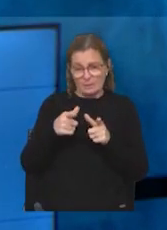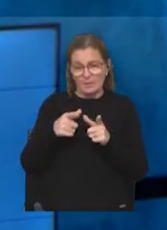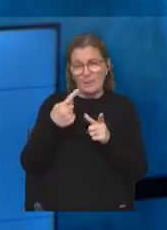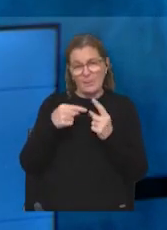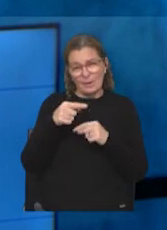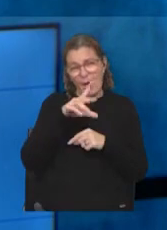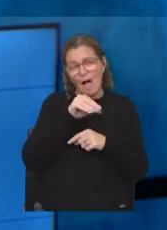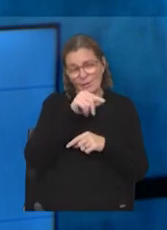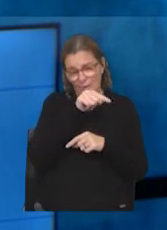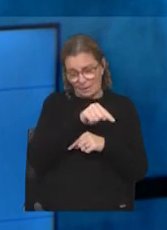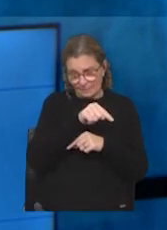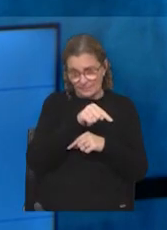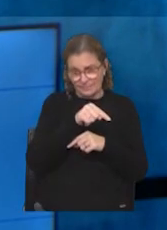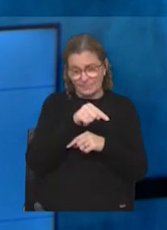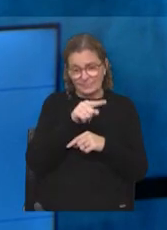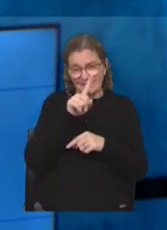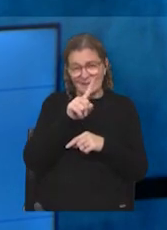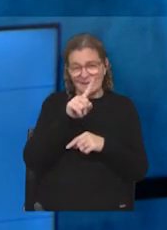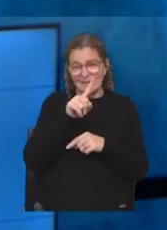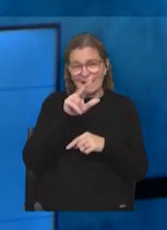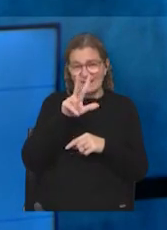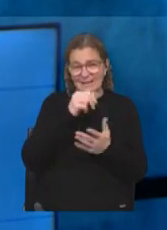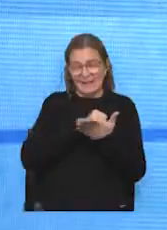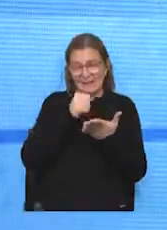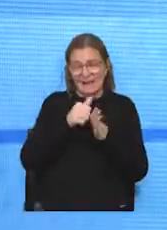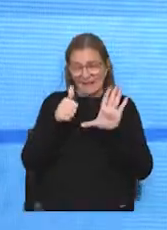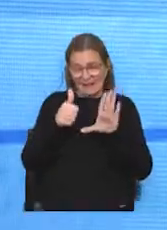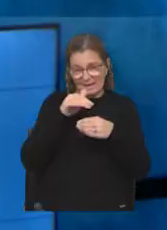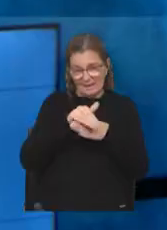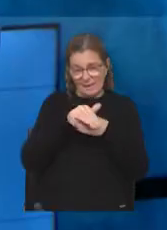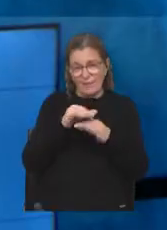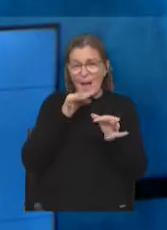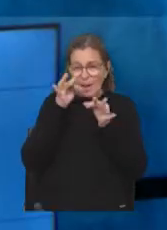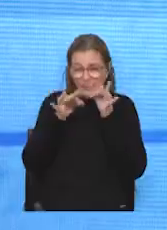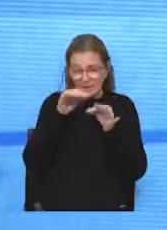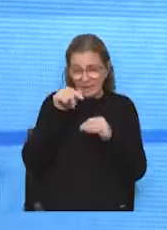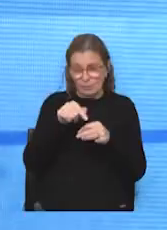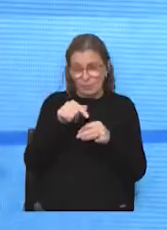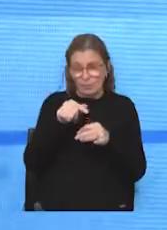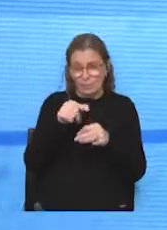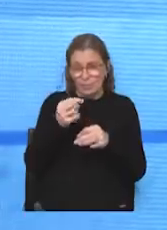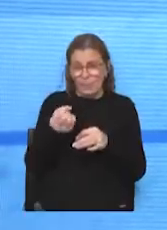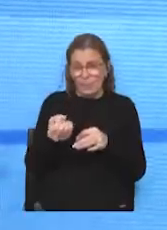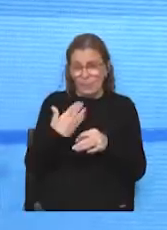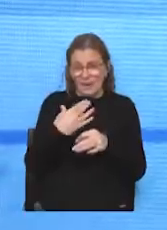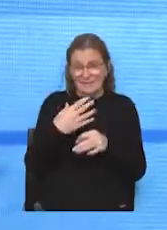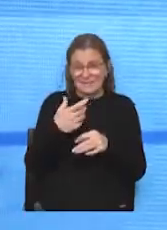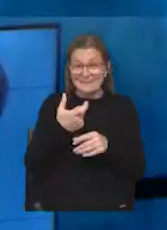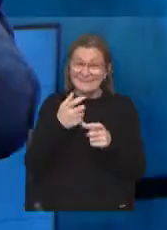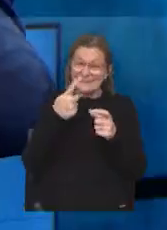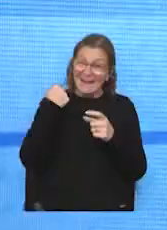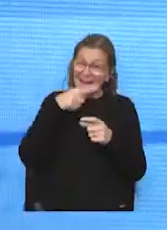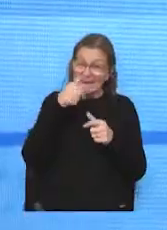hablen con Mario él los va a atender de 15 a 18 los va a atender a todos y les va a explicar esto y si no si no que manden un emoji o